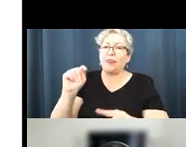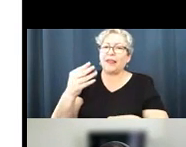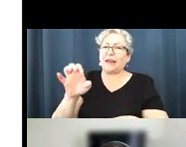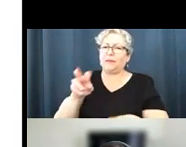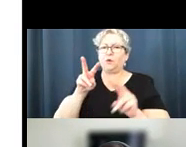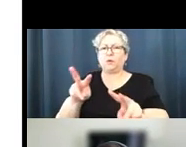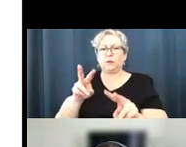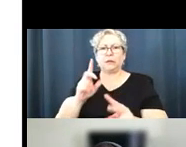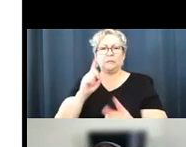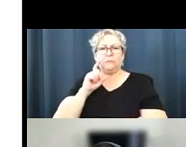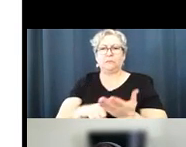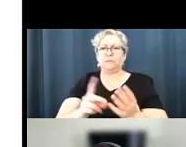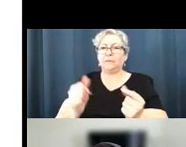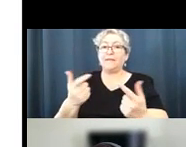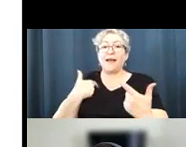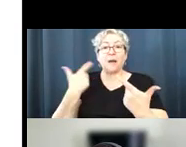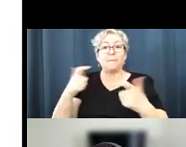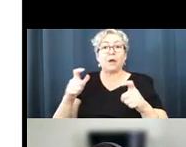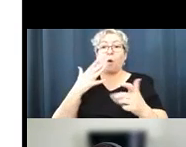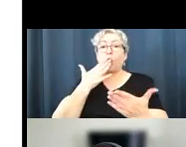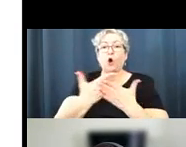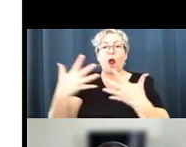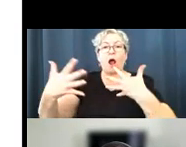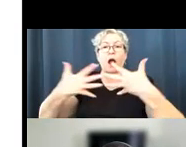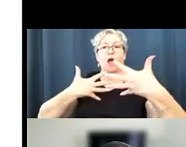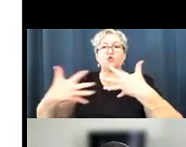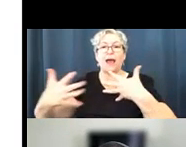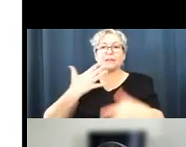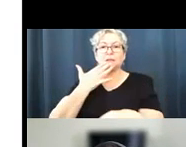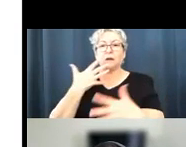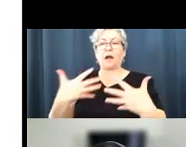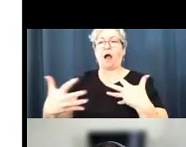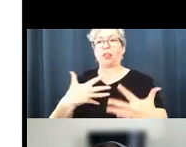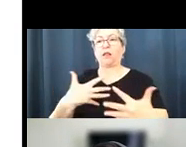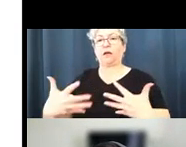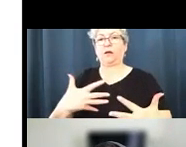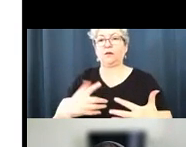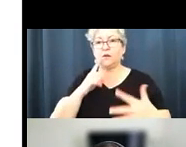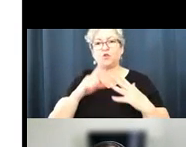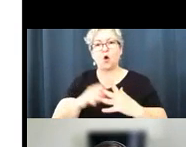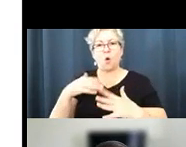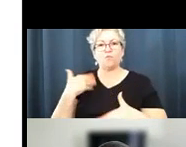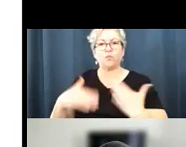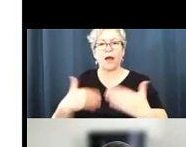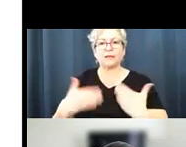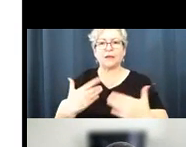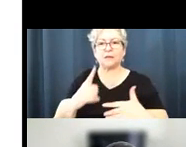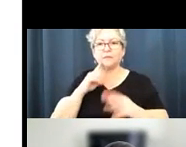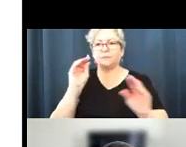usted puede ver fácilmente si tienen el alto contraste o no. Y eso es una manera de hacerlo.